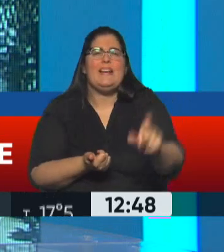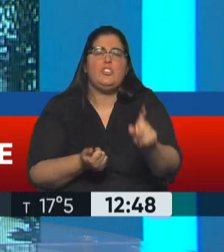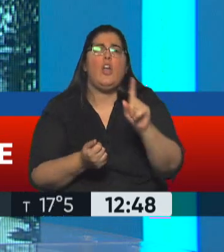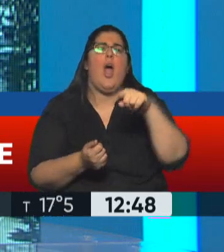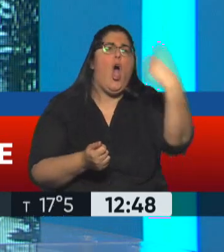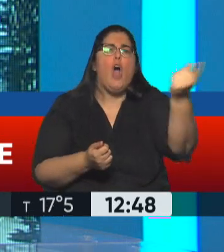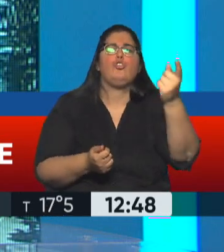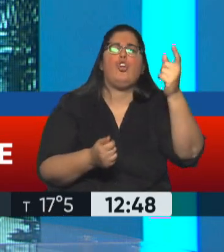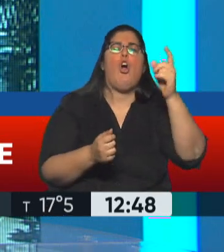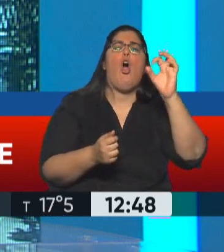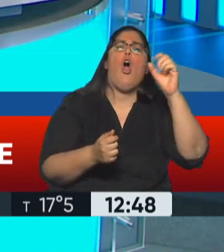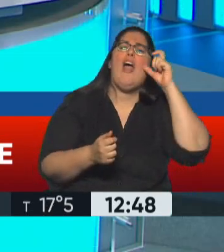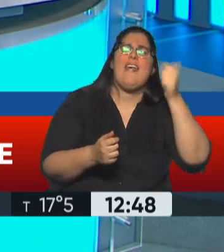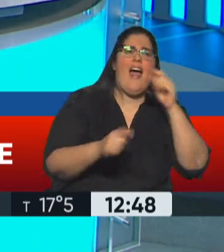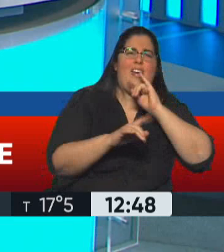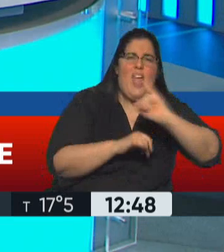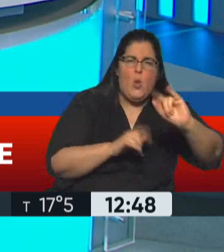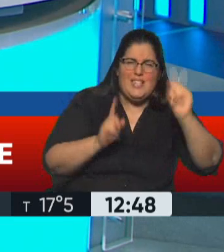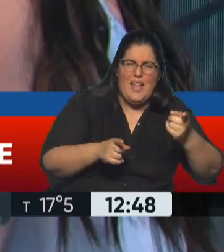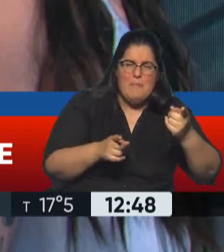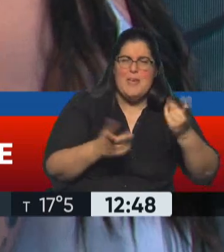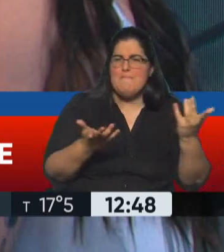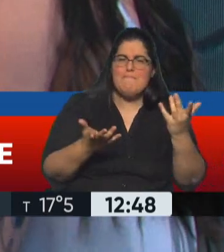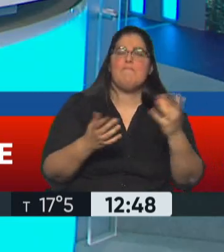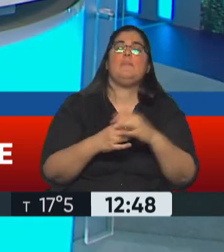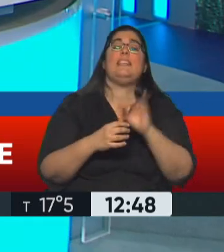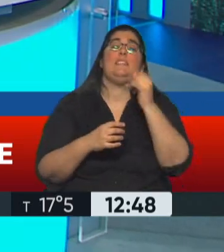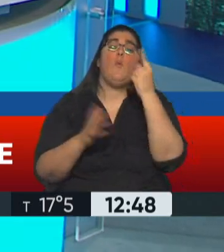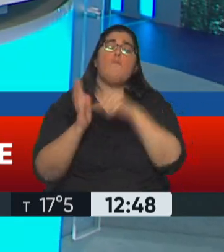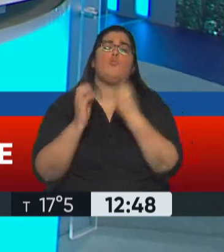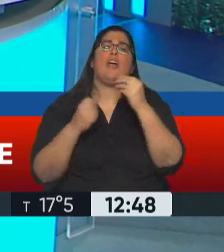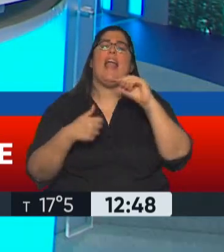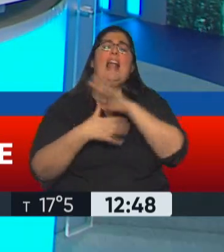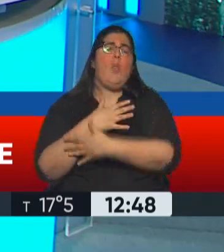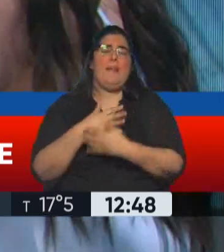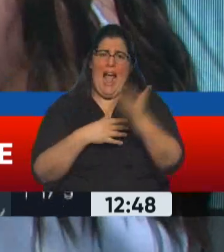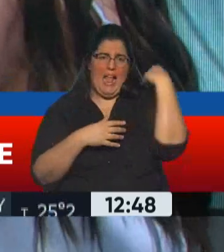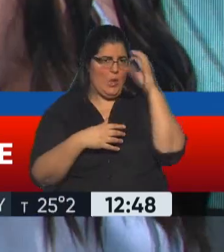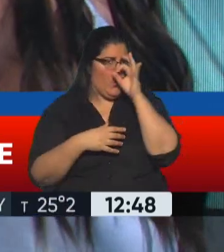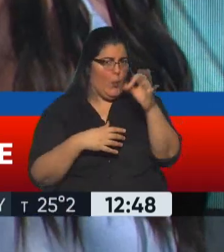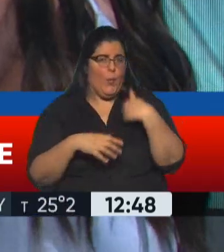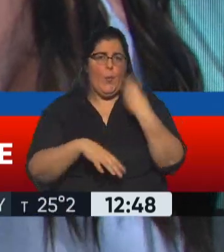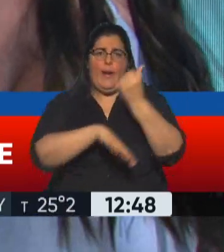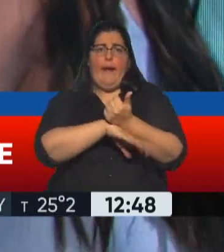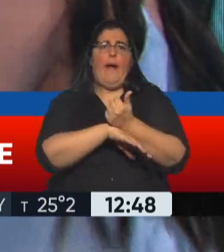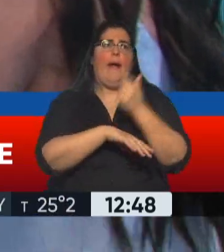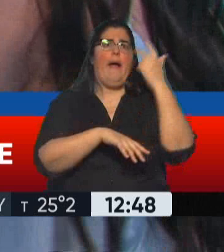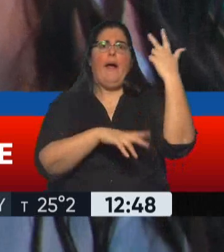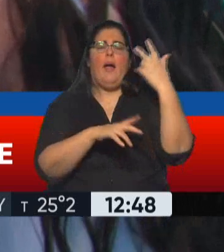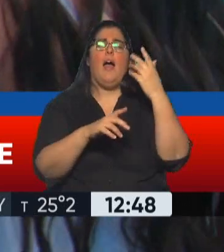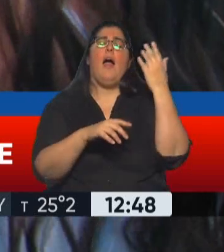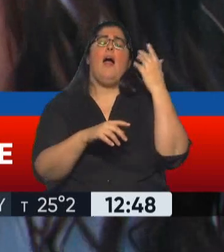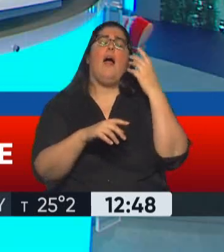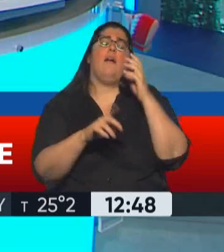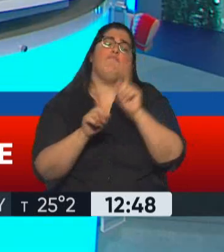la OEA, ¿no? La cuestión de la democracia, que era una cuestión que en América Latina no se llevaba a estas instancias internacionales, porque parecía una cuestión saldada, digamos, hace